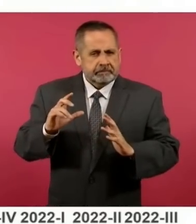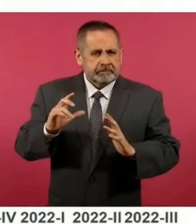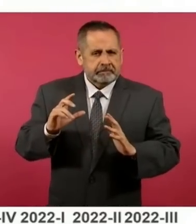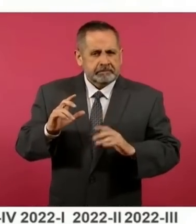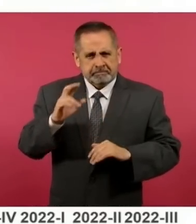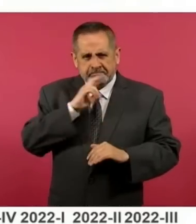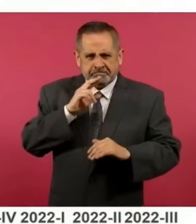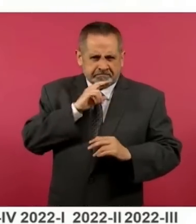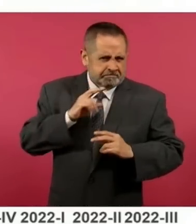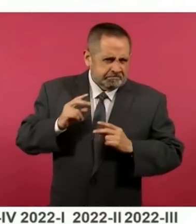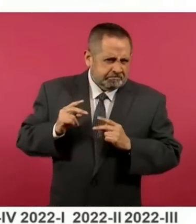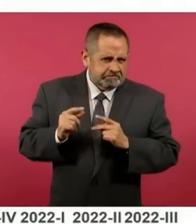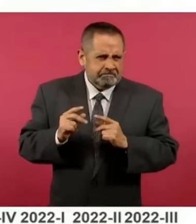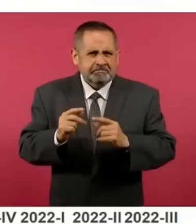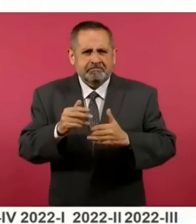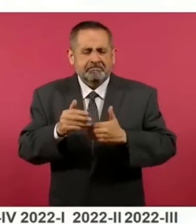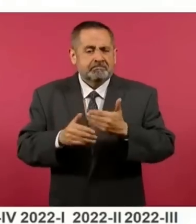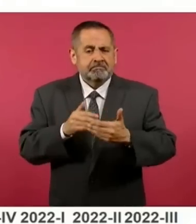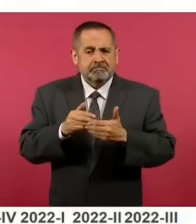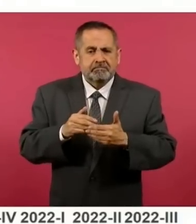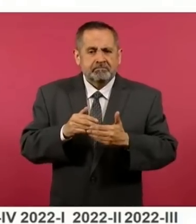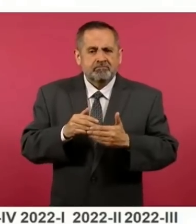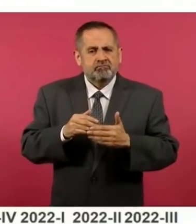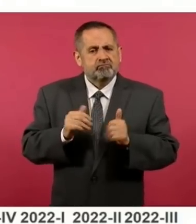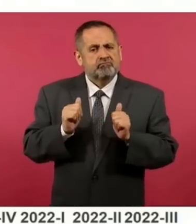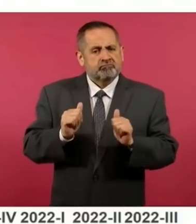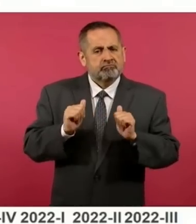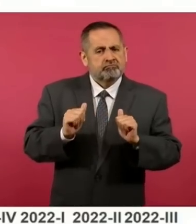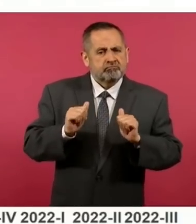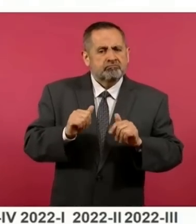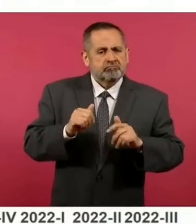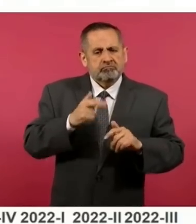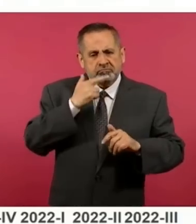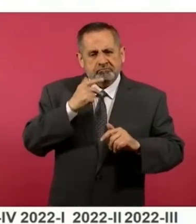relativamente pronto y nos hemos ido recuperando.